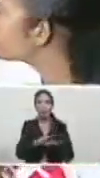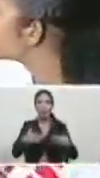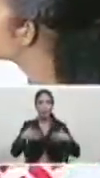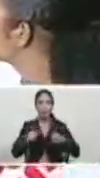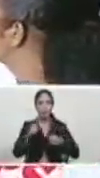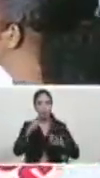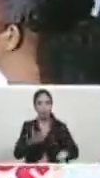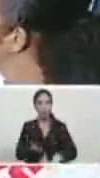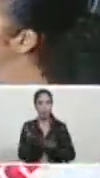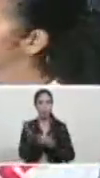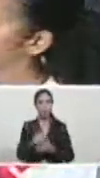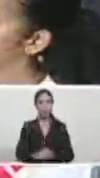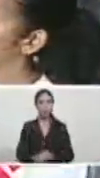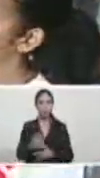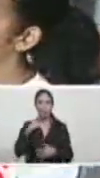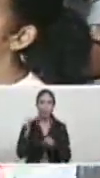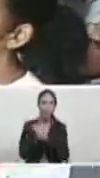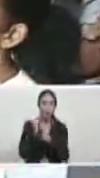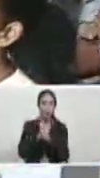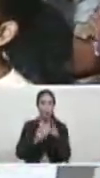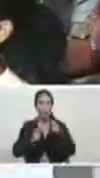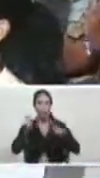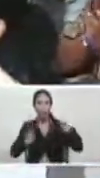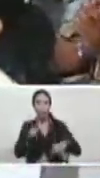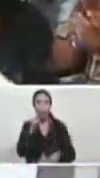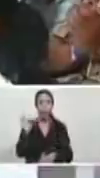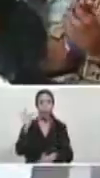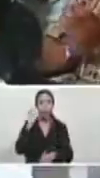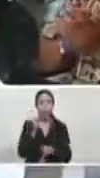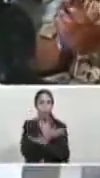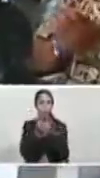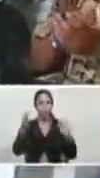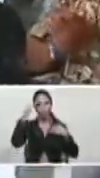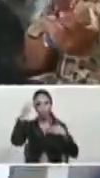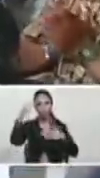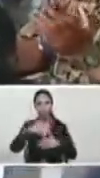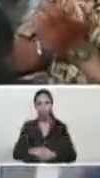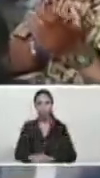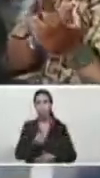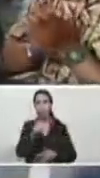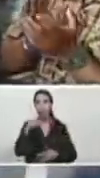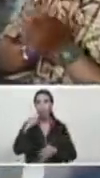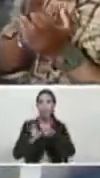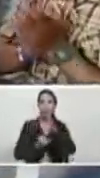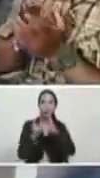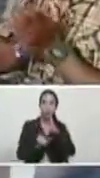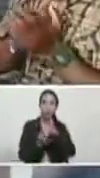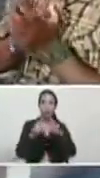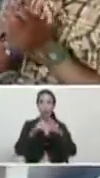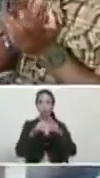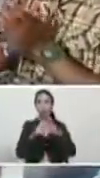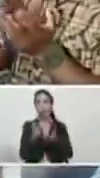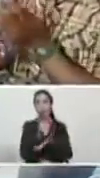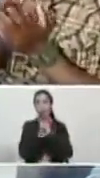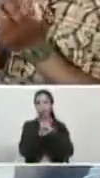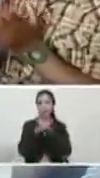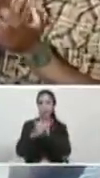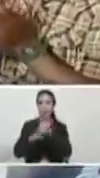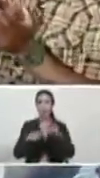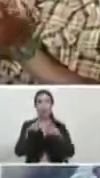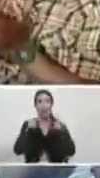Salud, obreros, obreras, trabajadores, trabajadoras, del Instituto del Seguro Social, del